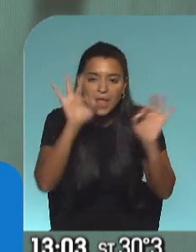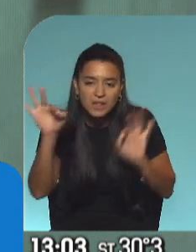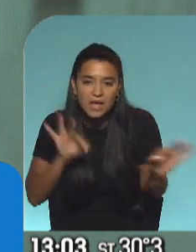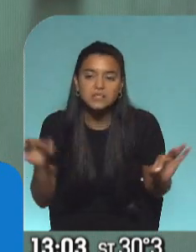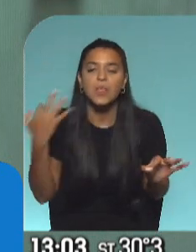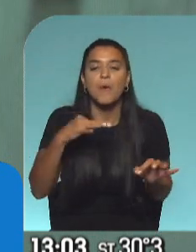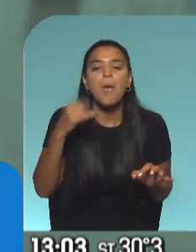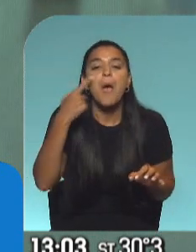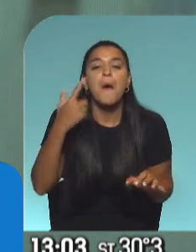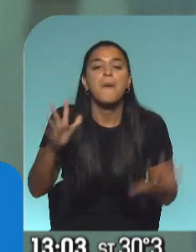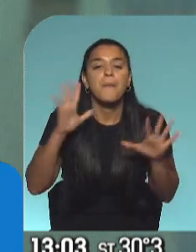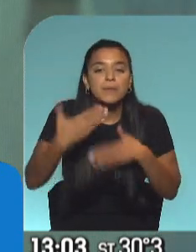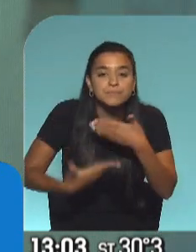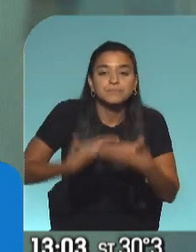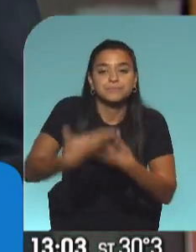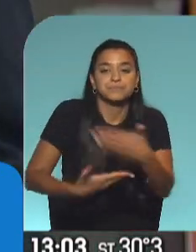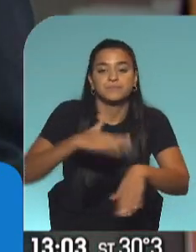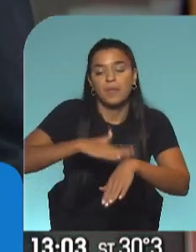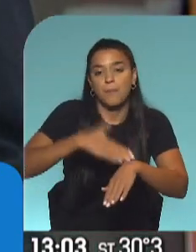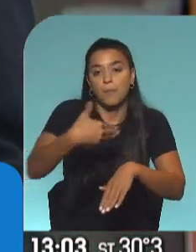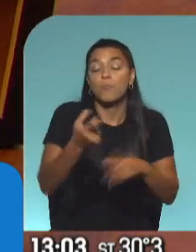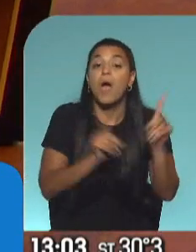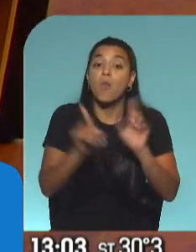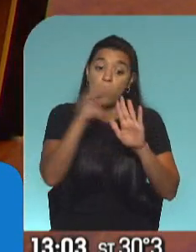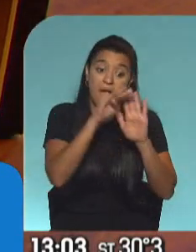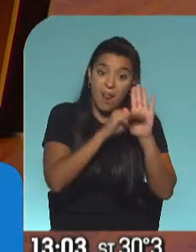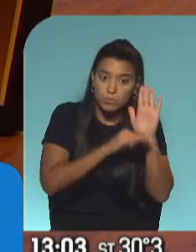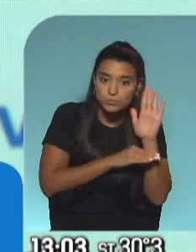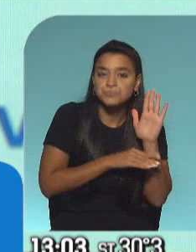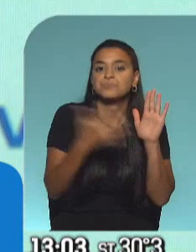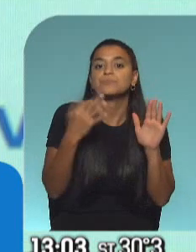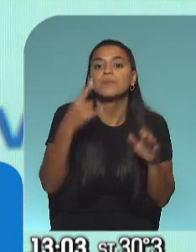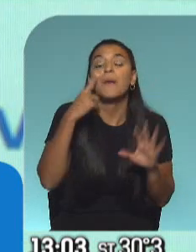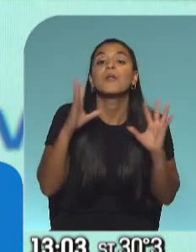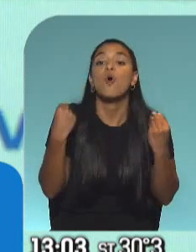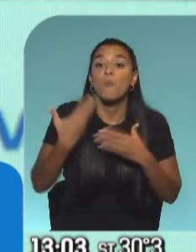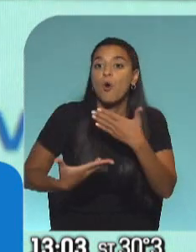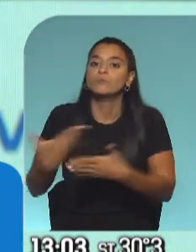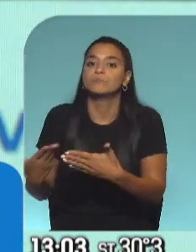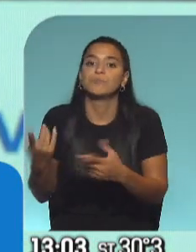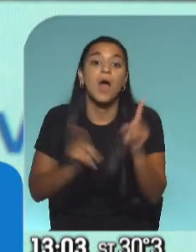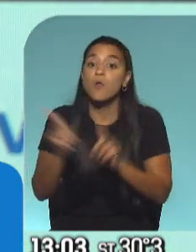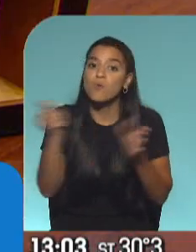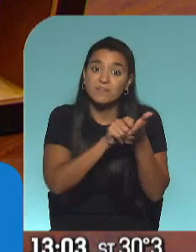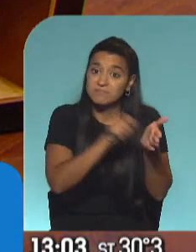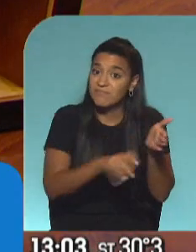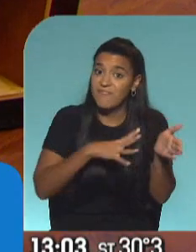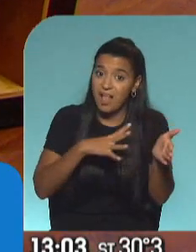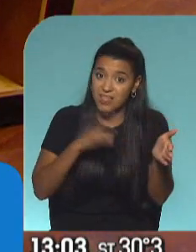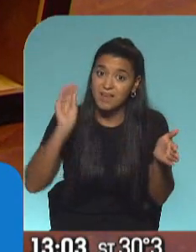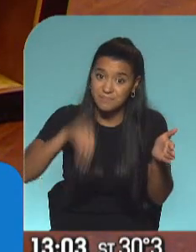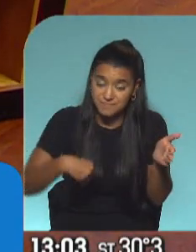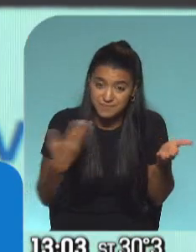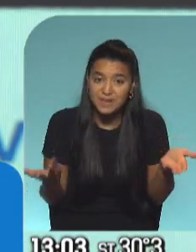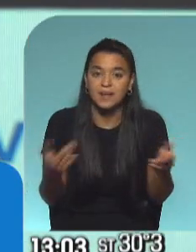tener que ir analizándolos a medida que avance el tiempo. Claro, hay cláusulas que hay que ver cómo funcionan en la práctica y otras cosas que no están escritas. No están escritas,